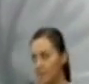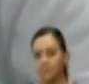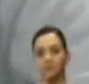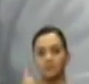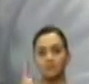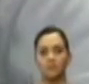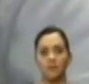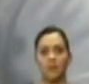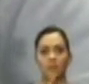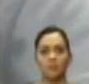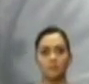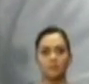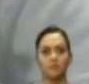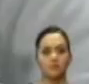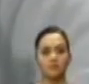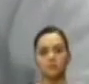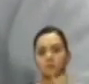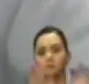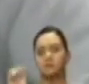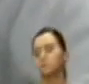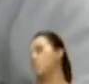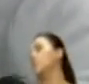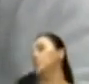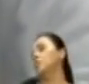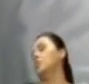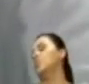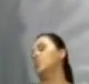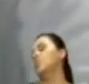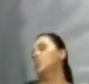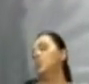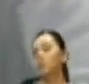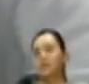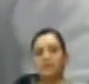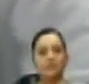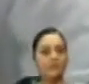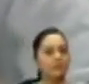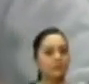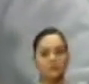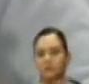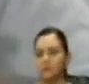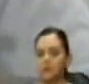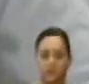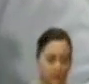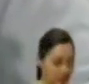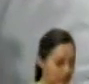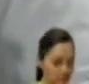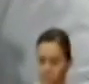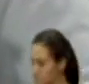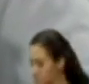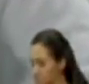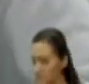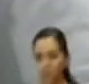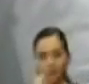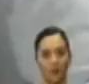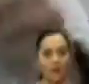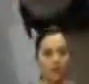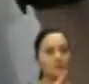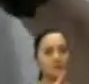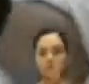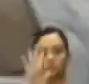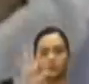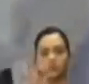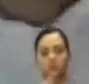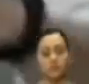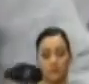una hora en la oficina y me quedé seco de cansancio y dormido. Entonces, y a las 5 teníamos este conversatorio. Así que una